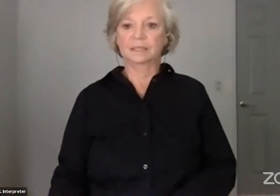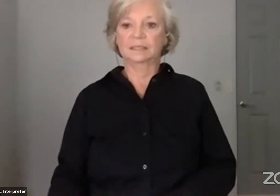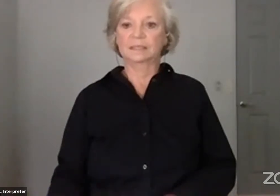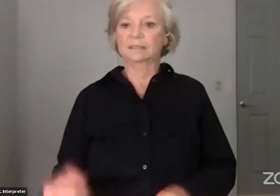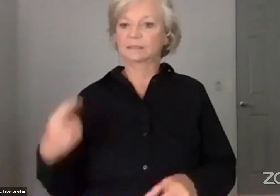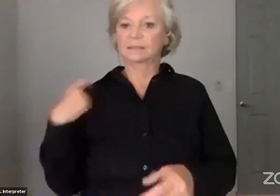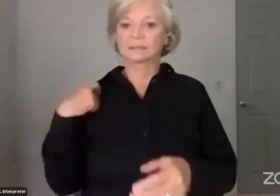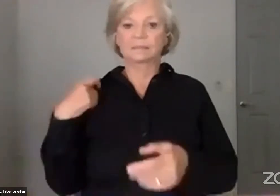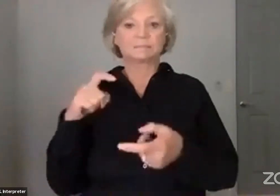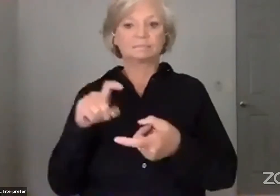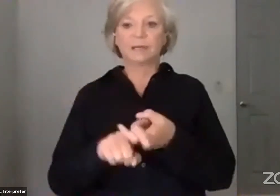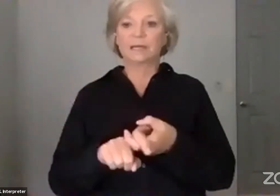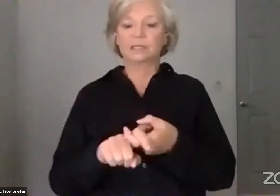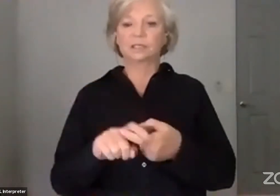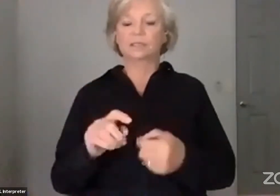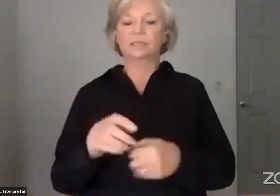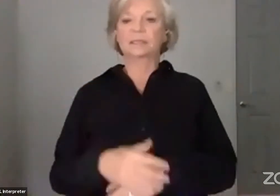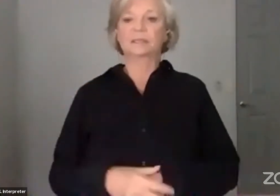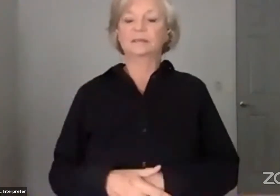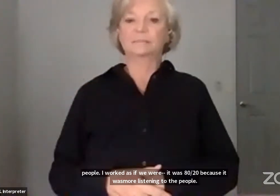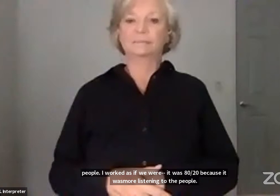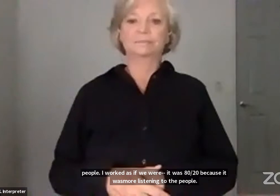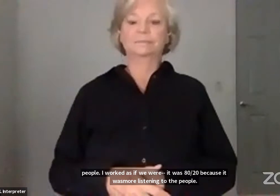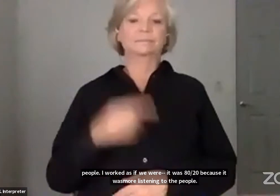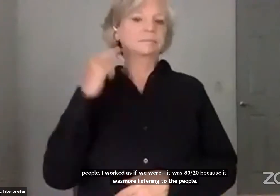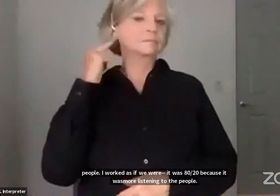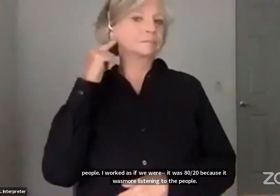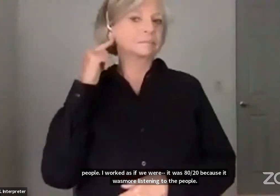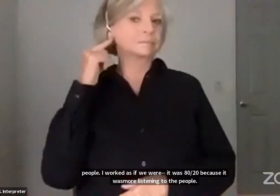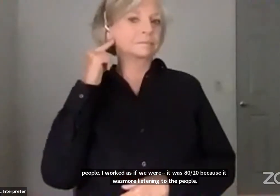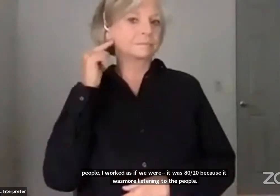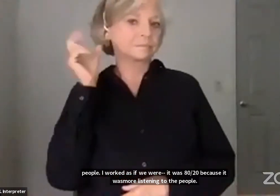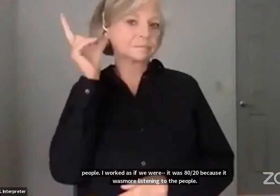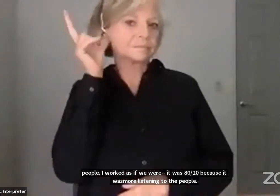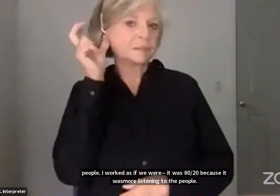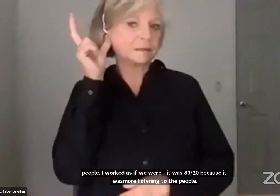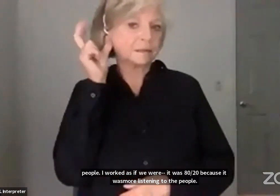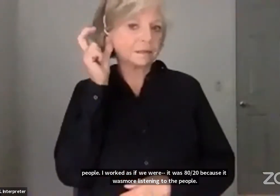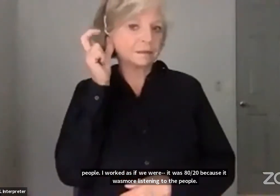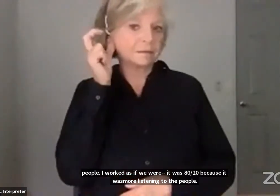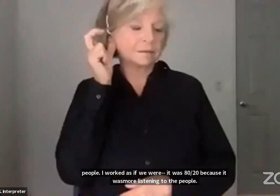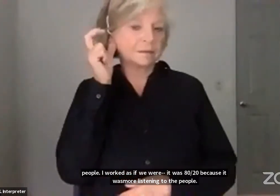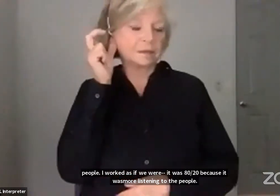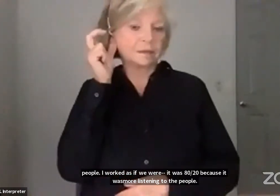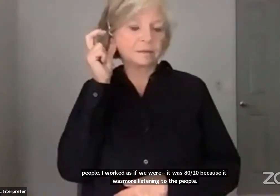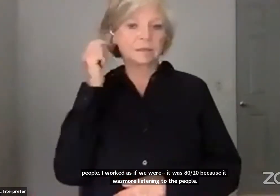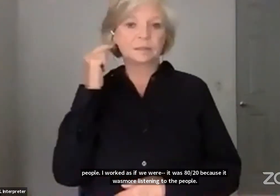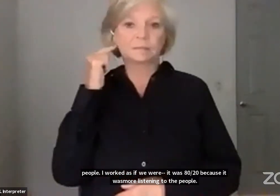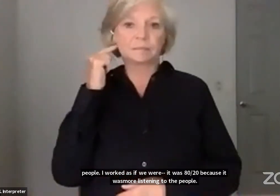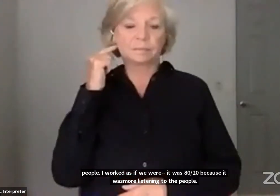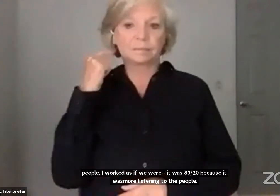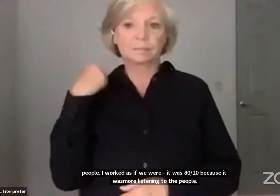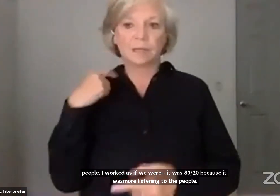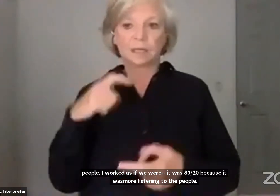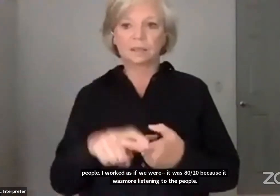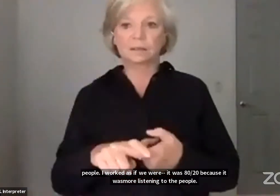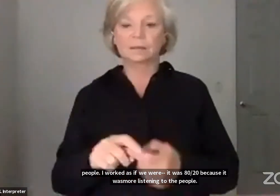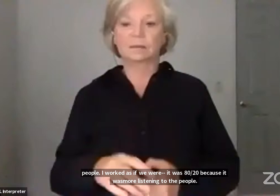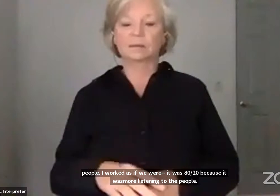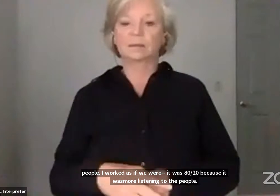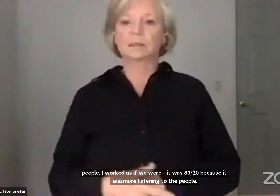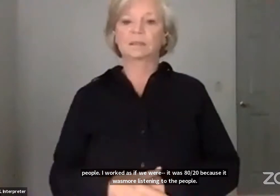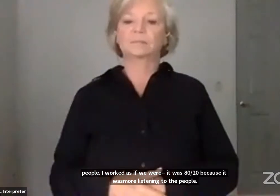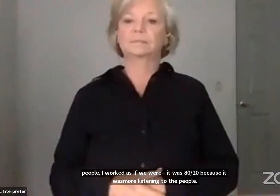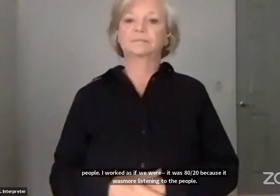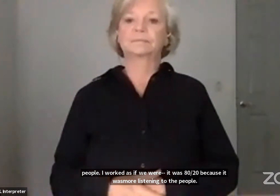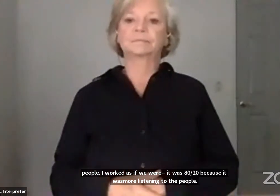nosotros darles un poquito de nuestro testimonio. Sí tuvimos muchas personas que no estaban vacunadas,